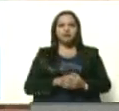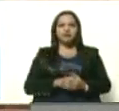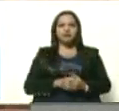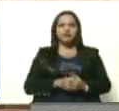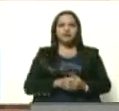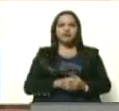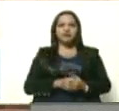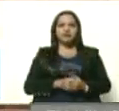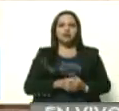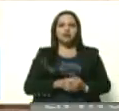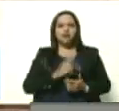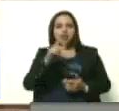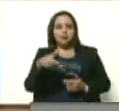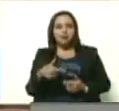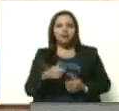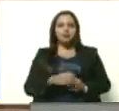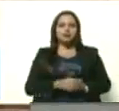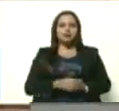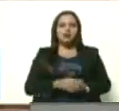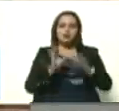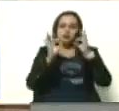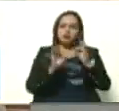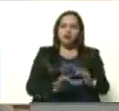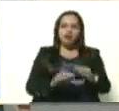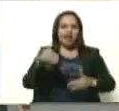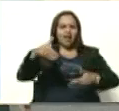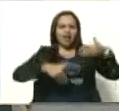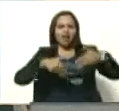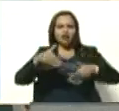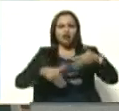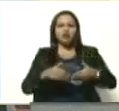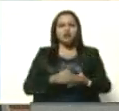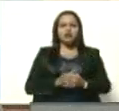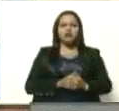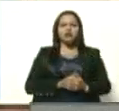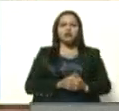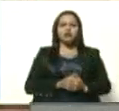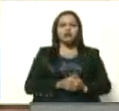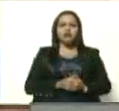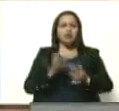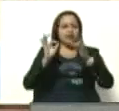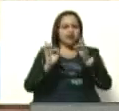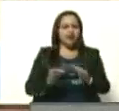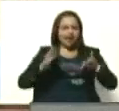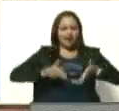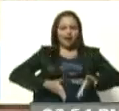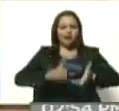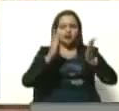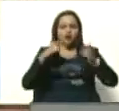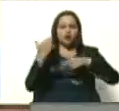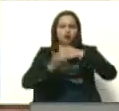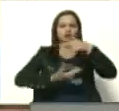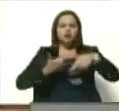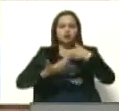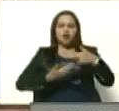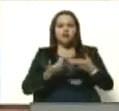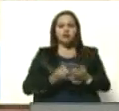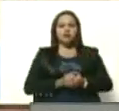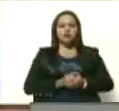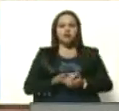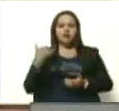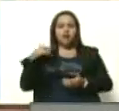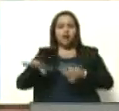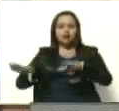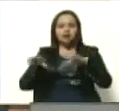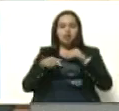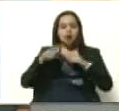Además ratificaron, estas elecciones ratificaron que el camino revolucionario que ha asumido el